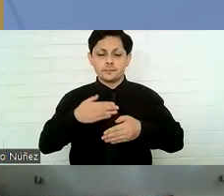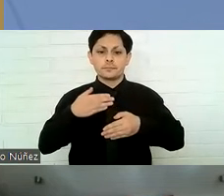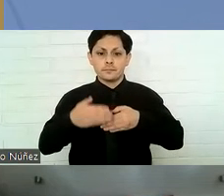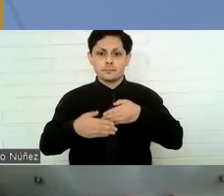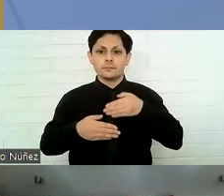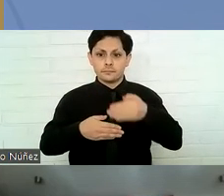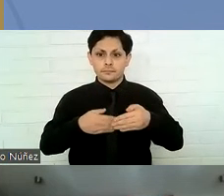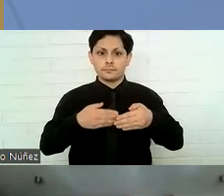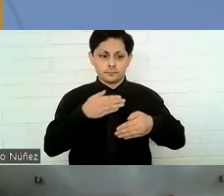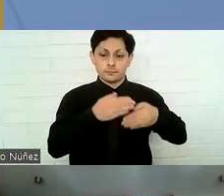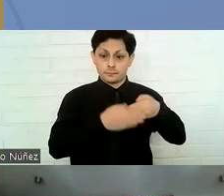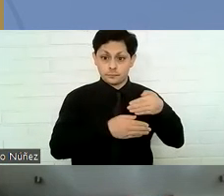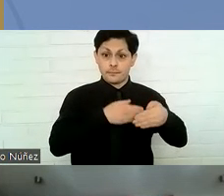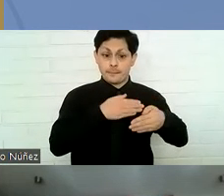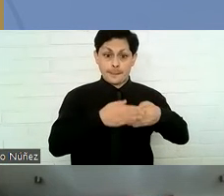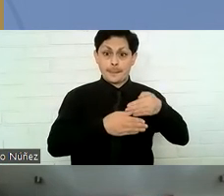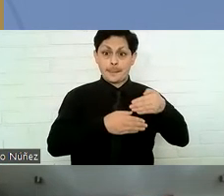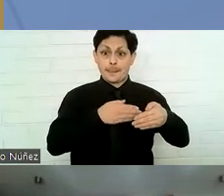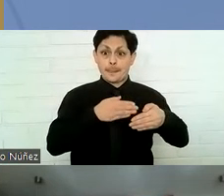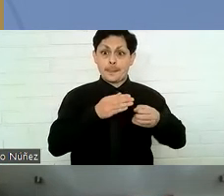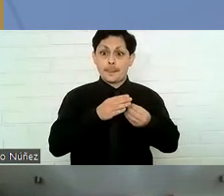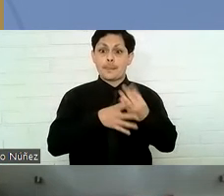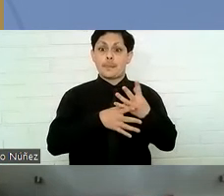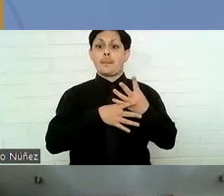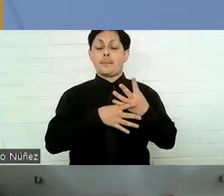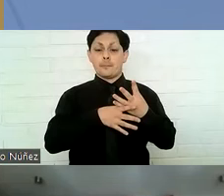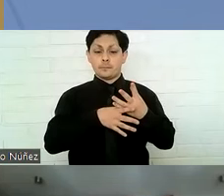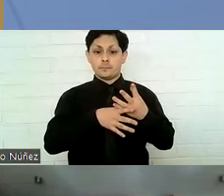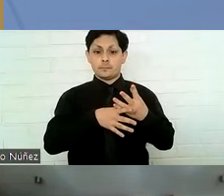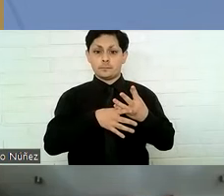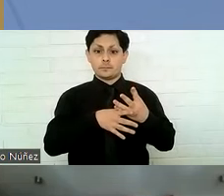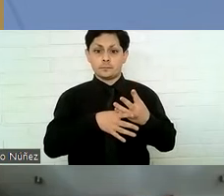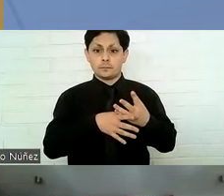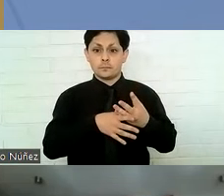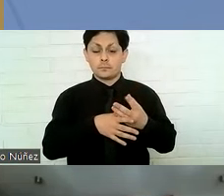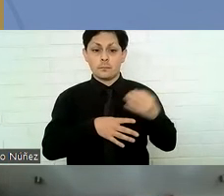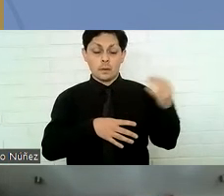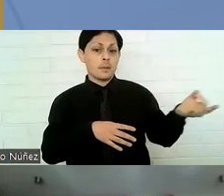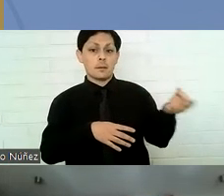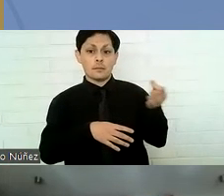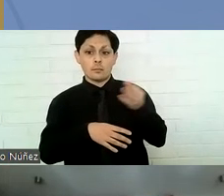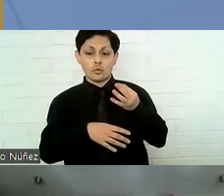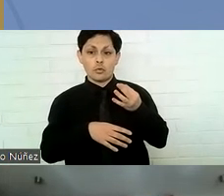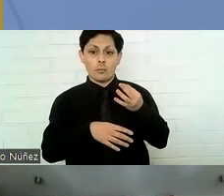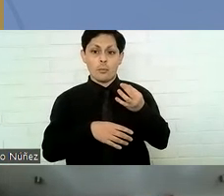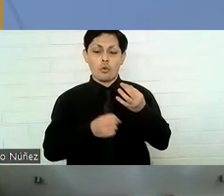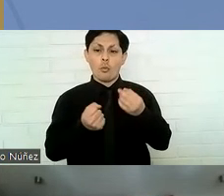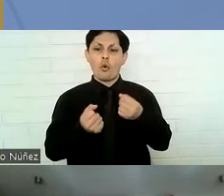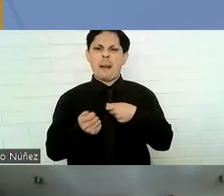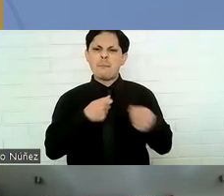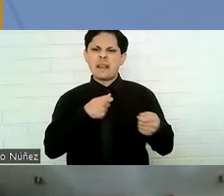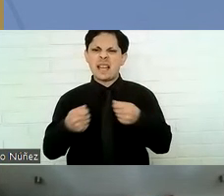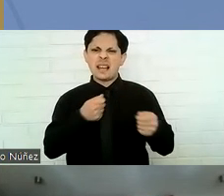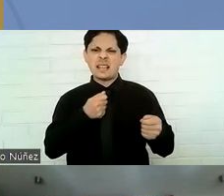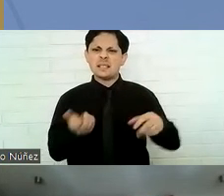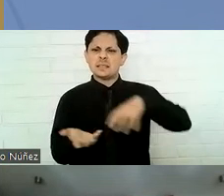de un sistema emergente que también Nolfa adelantó, un capitalismo, la